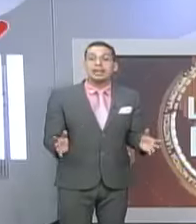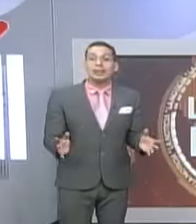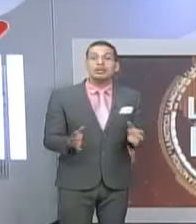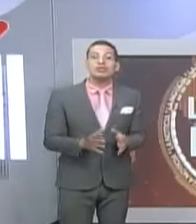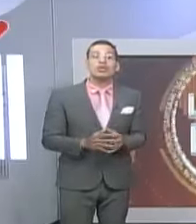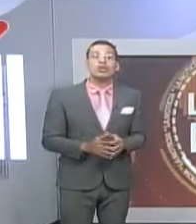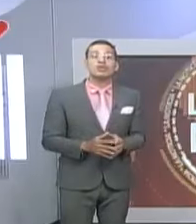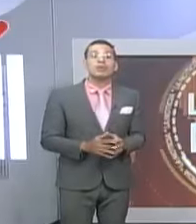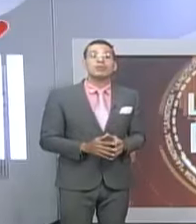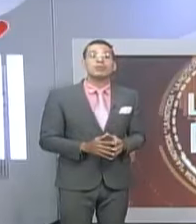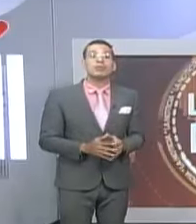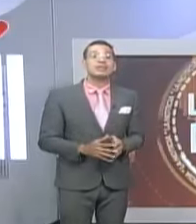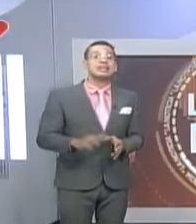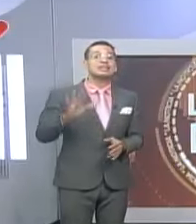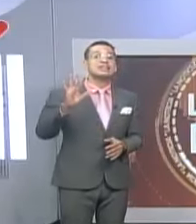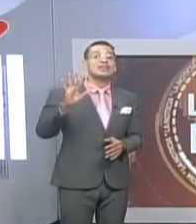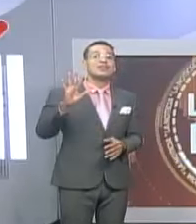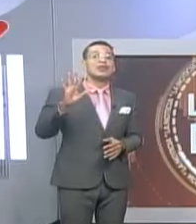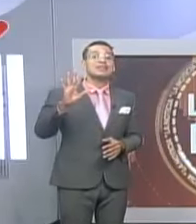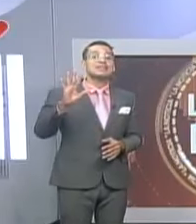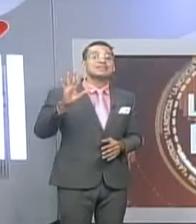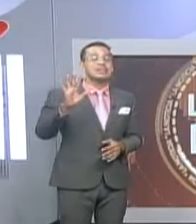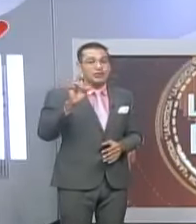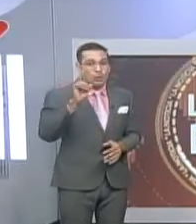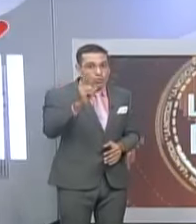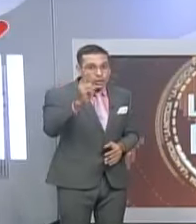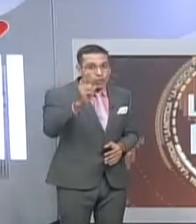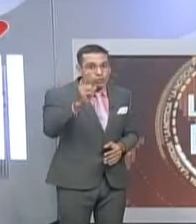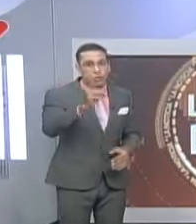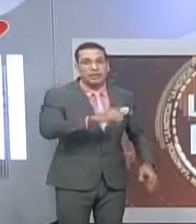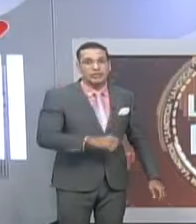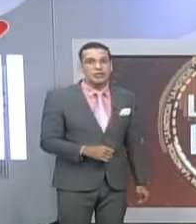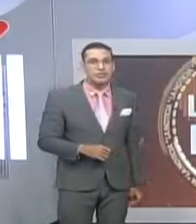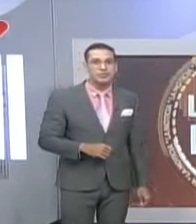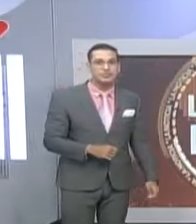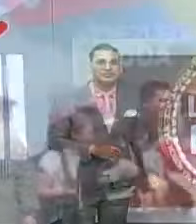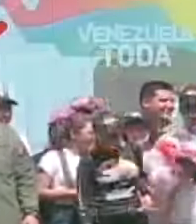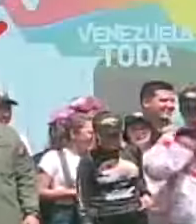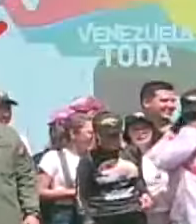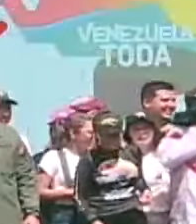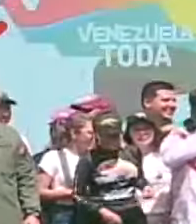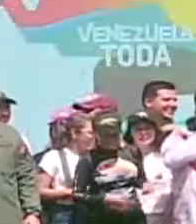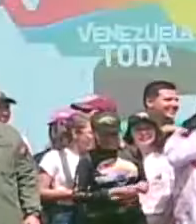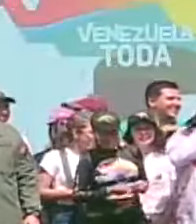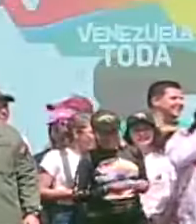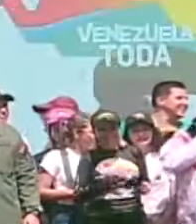también el esequivo y en Trujillo el pueblo dice cinco veces sí Unidos por el